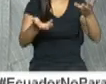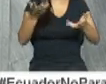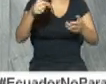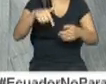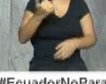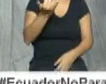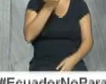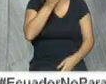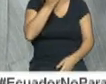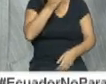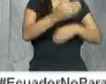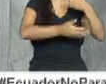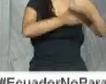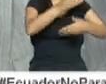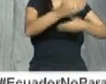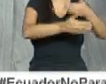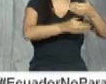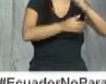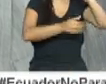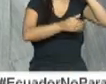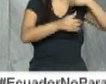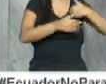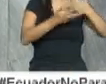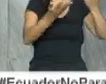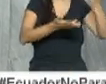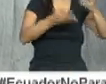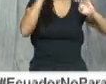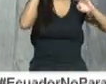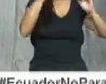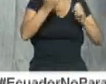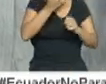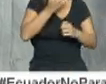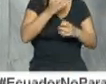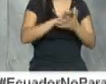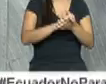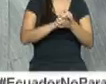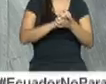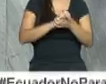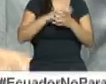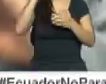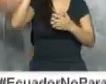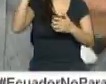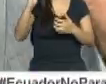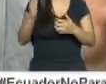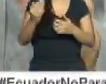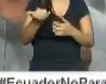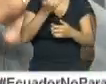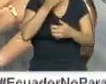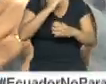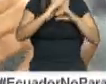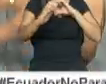errores de los procesos, errores de estrategia, errores de comunicación.